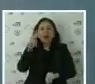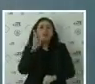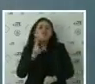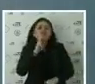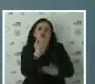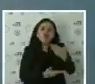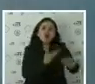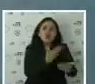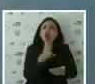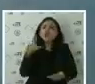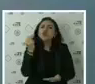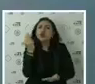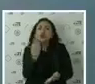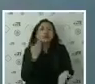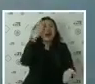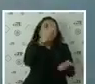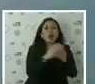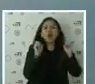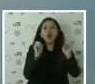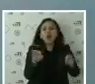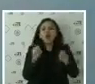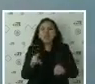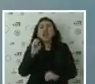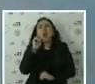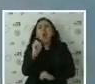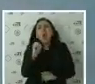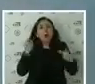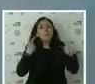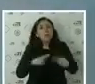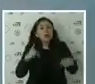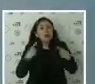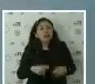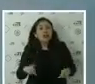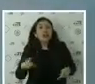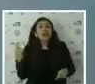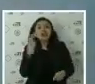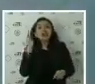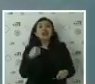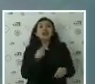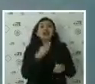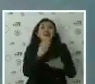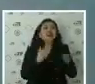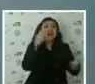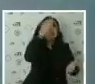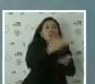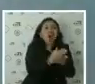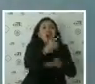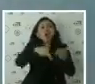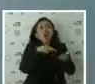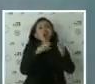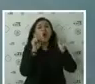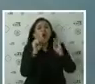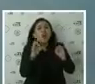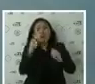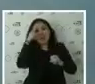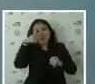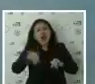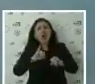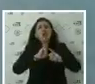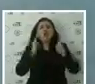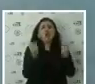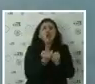de manera presencial a las instalaciones, o hacer que una persona se tenga que mover hasta las instalaciones de una